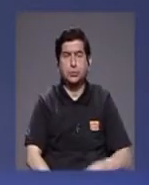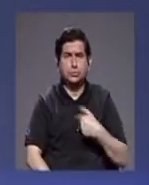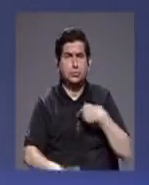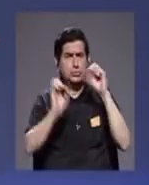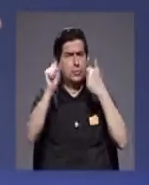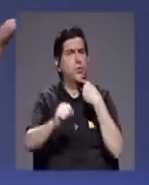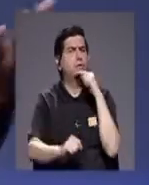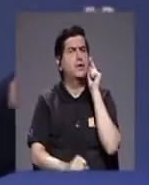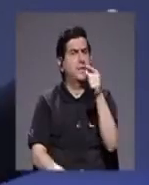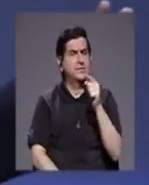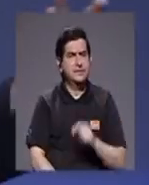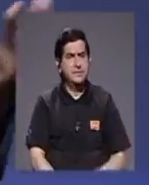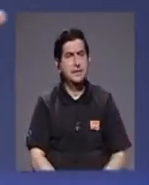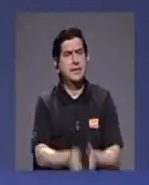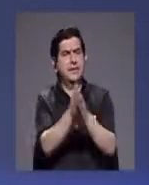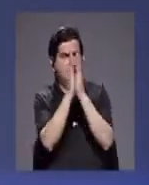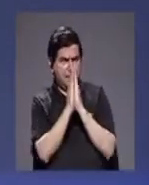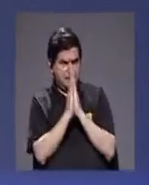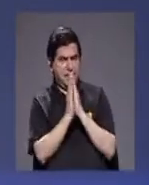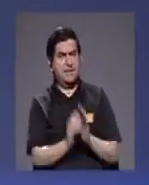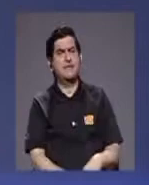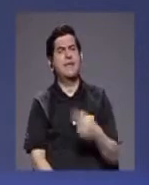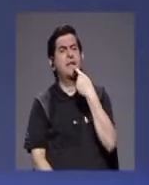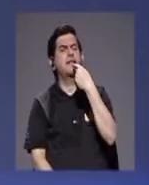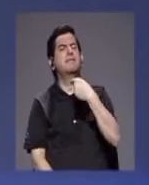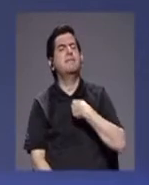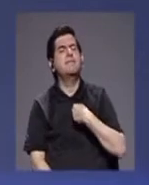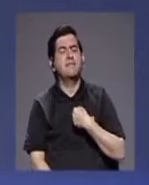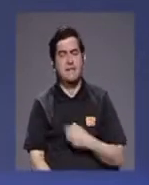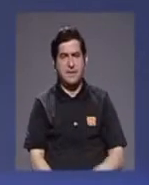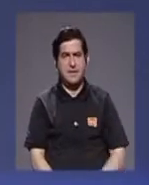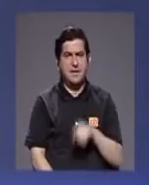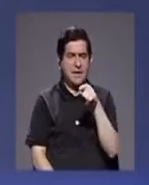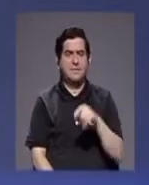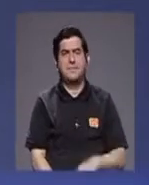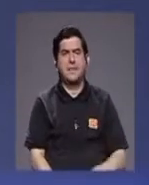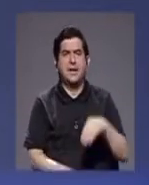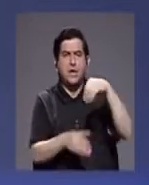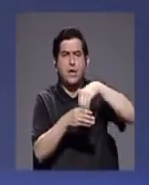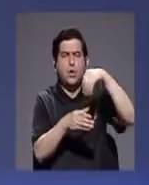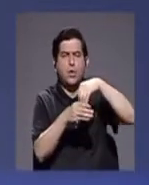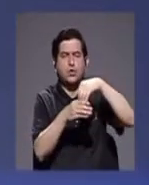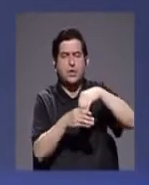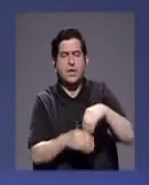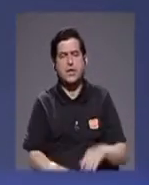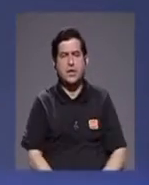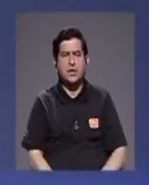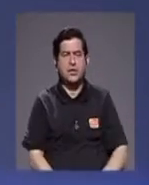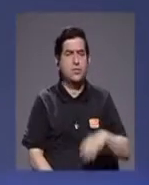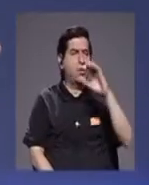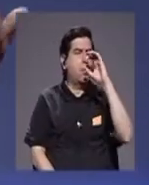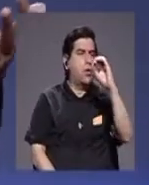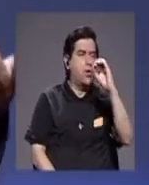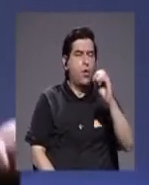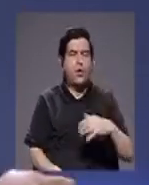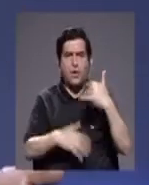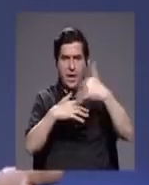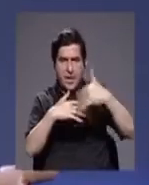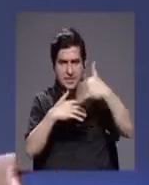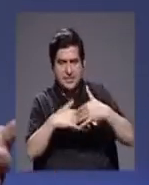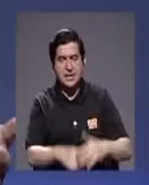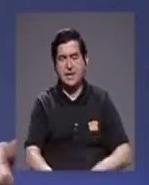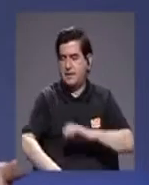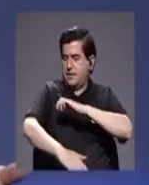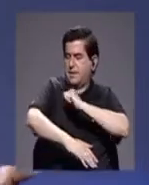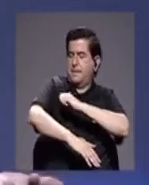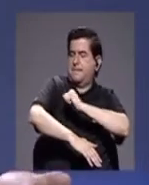podría pedir que me dijera cuál es el contenido de oxígeno en la sangre y su